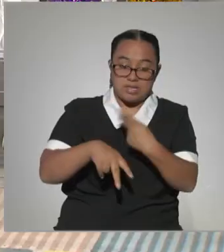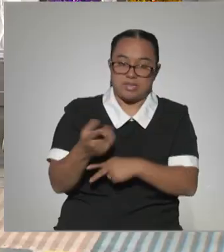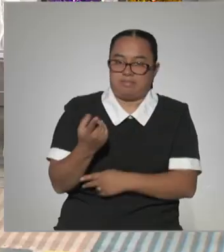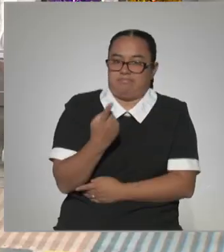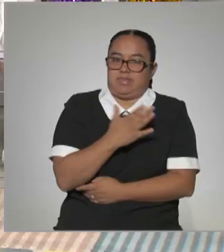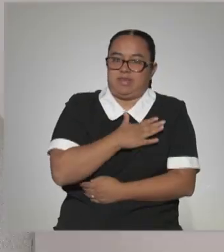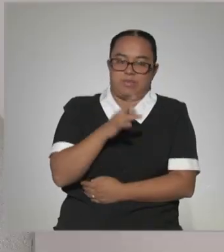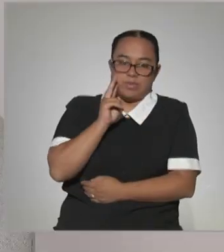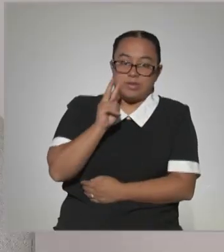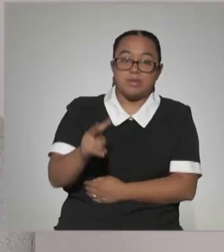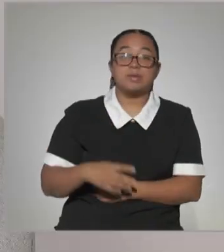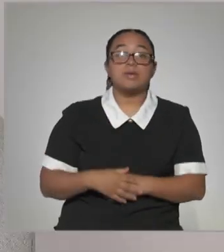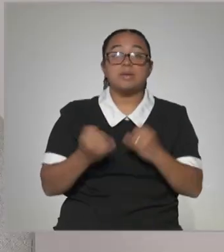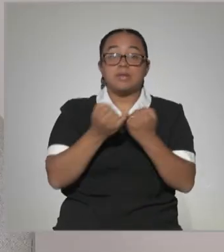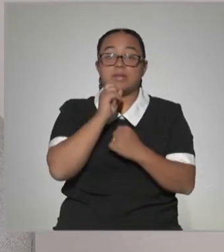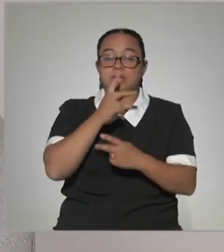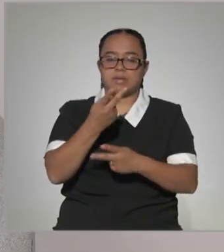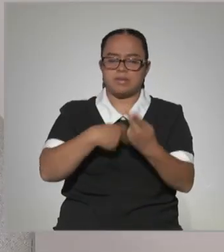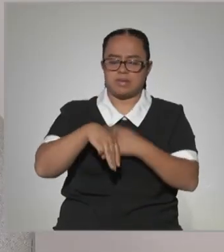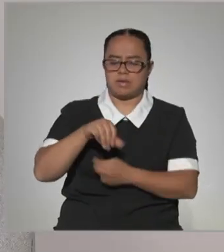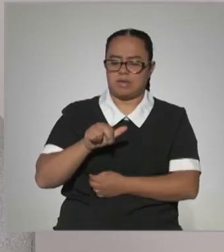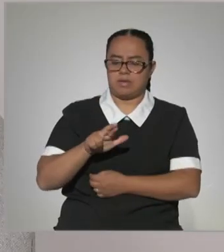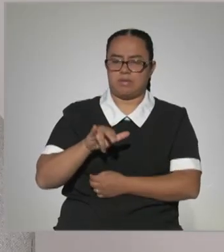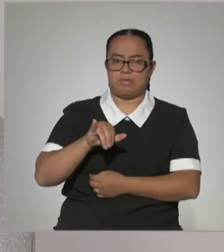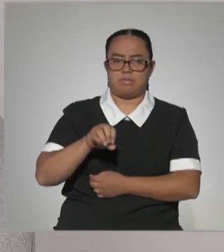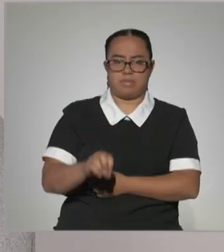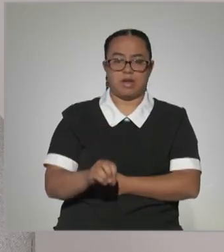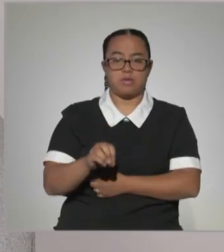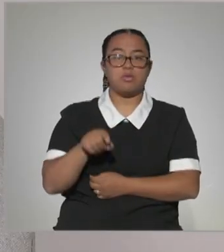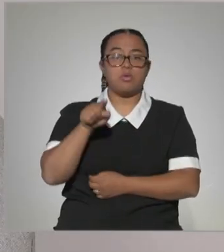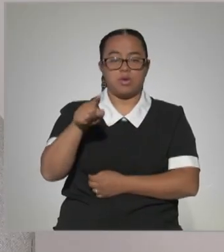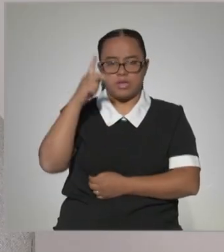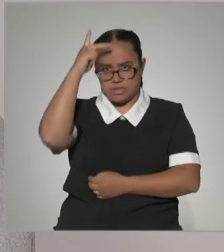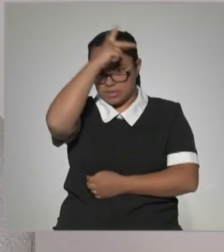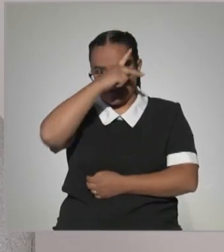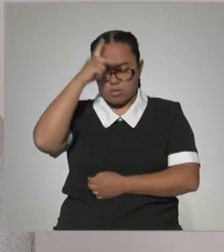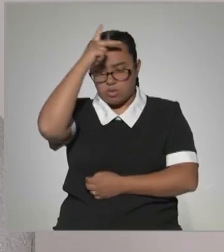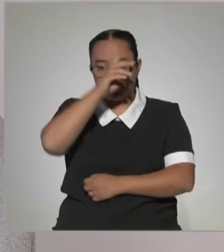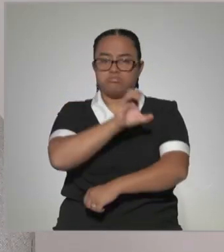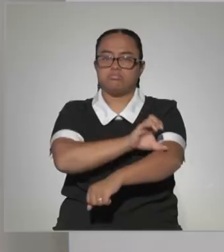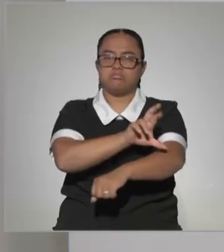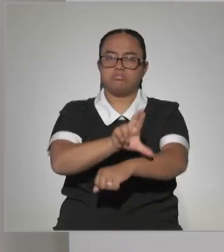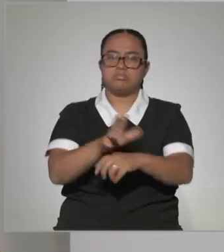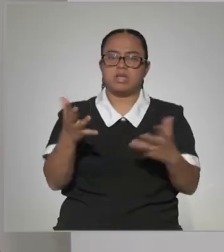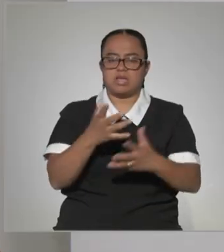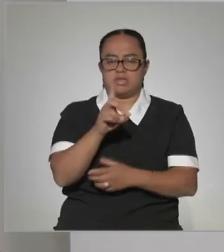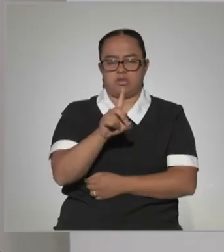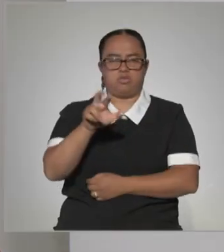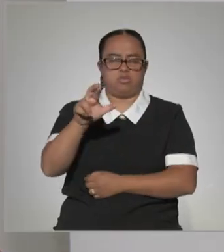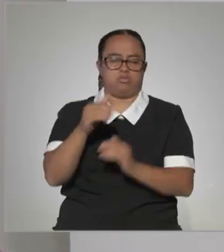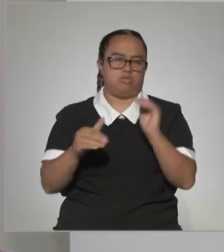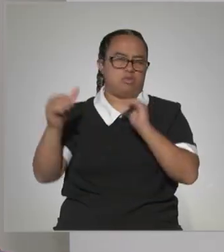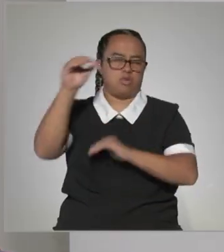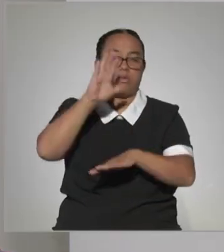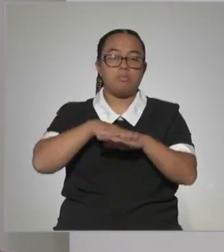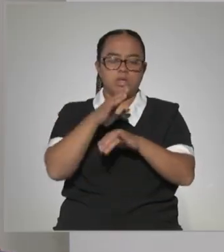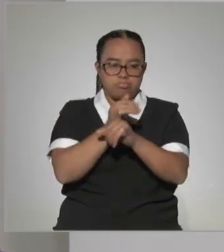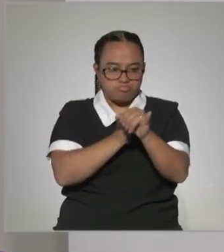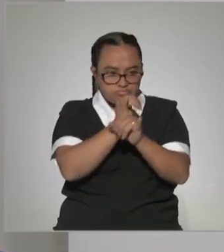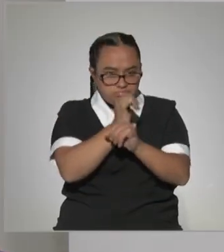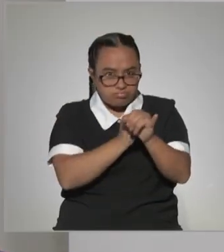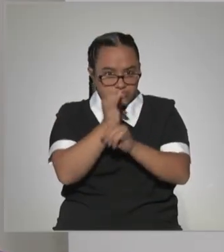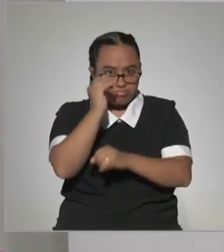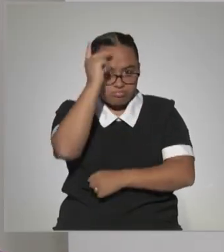verte. También está con nosotros Mario Buenrostro Jauregui. Él es psicólogo, coordinador doctorado en